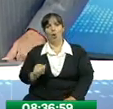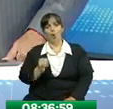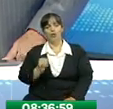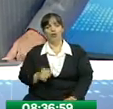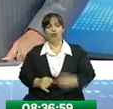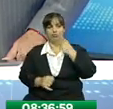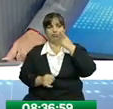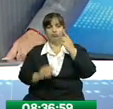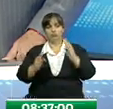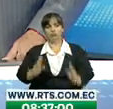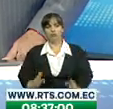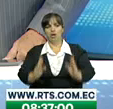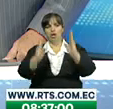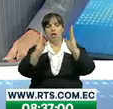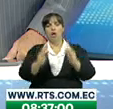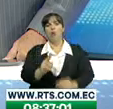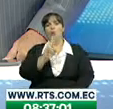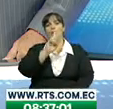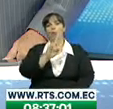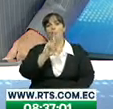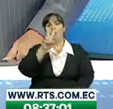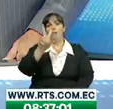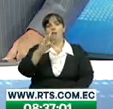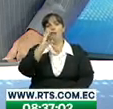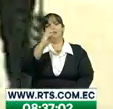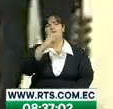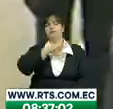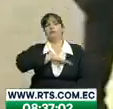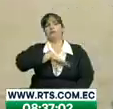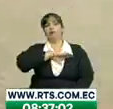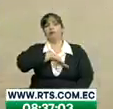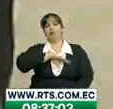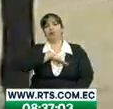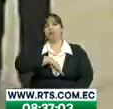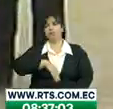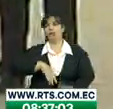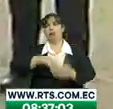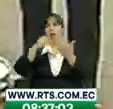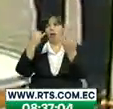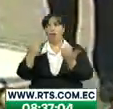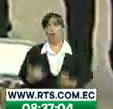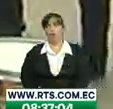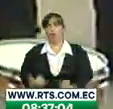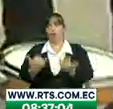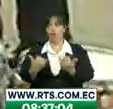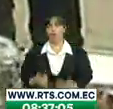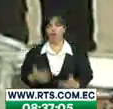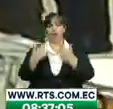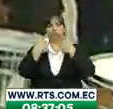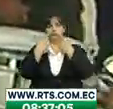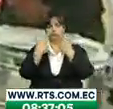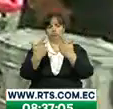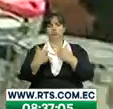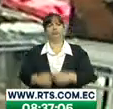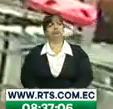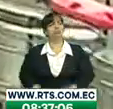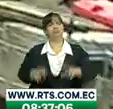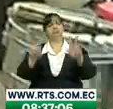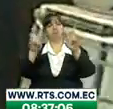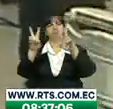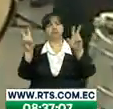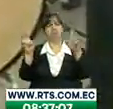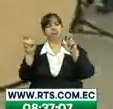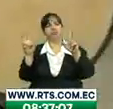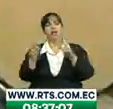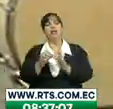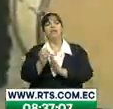de Guayaquil, donde la Policía Nacional se presta pocos minutos a iniciar un evento conocido como el Policía es mi amigo, para también dar a